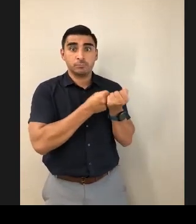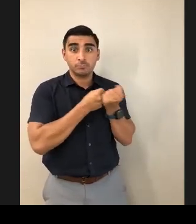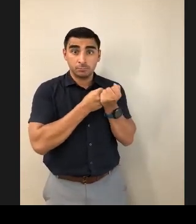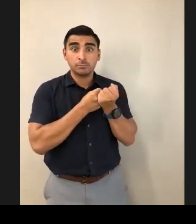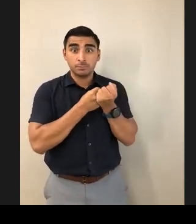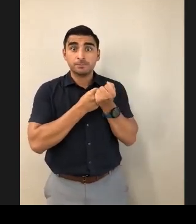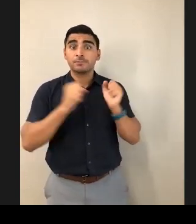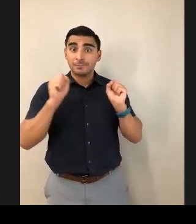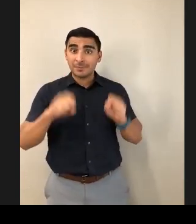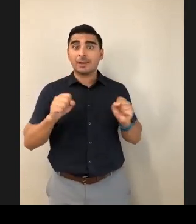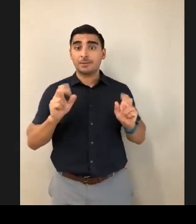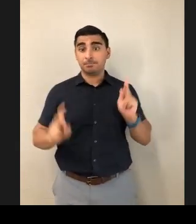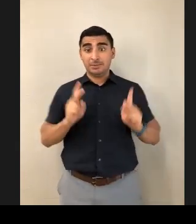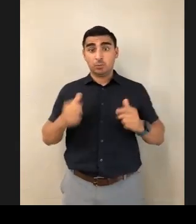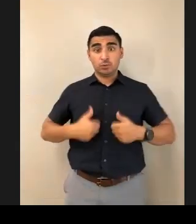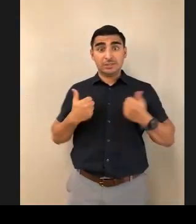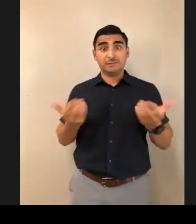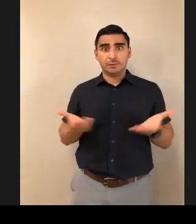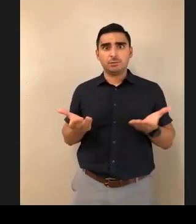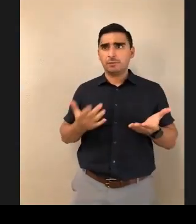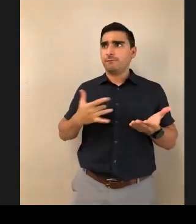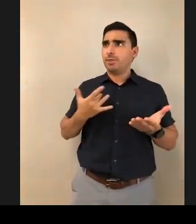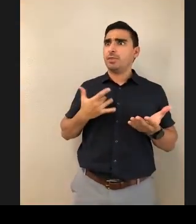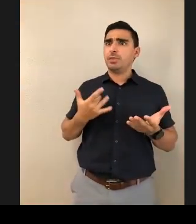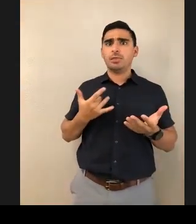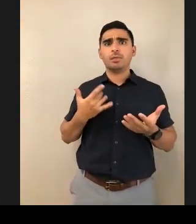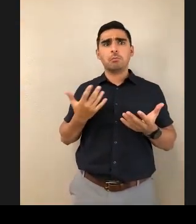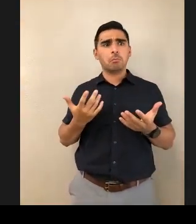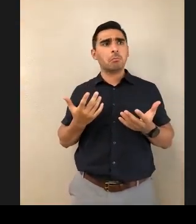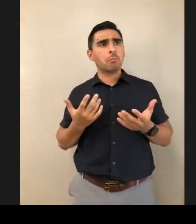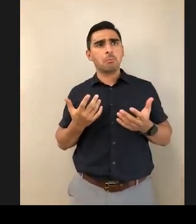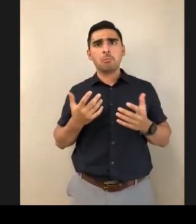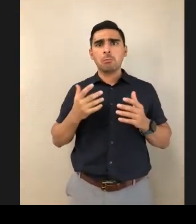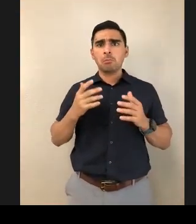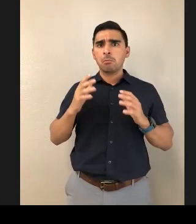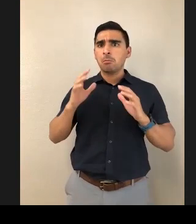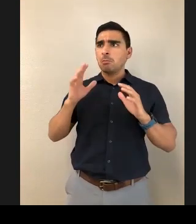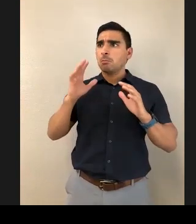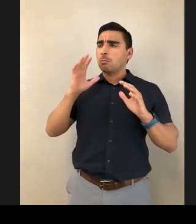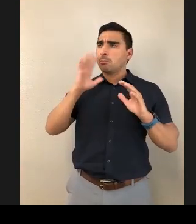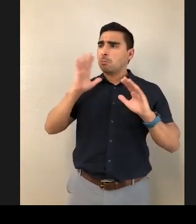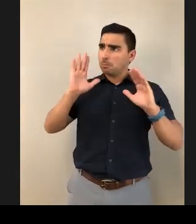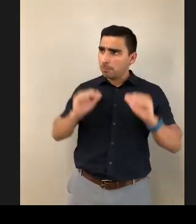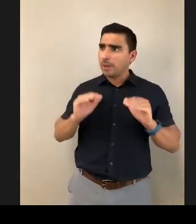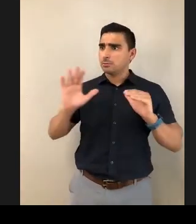hacer eso para la comunidad de Boulder, para que los residentes puedan esperar